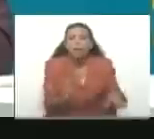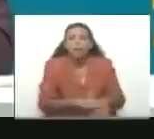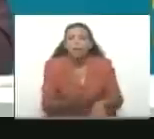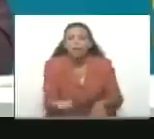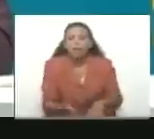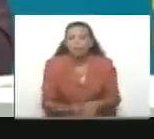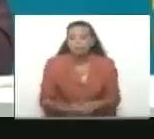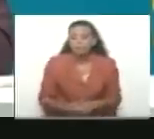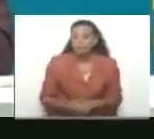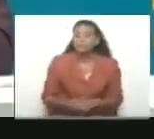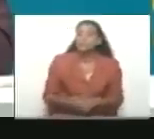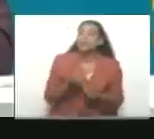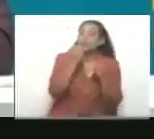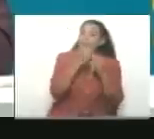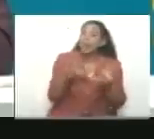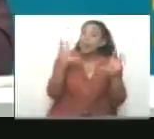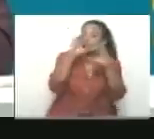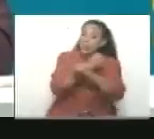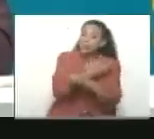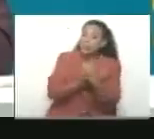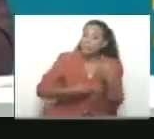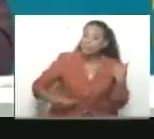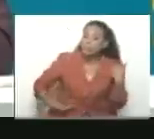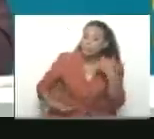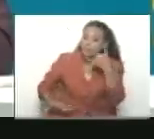adelante buenas noches